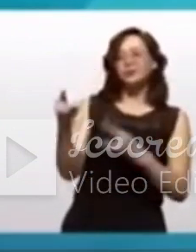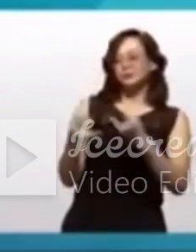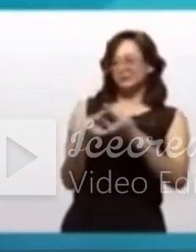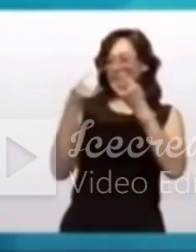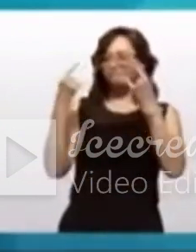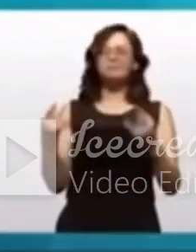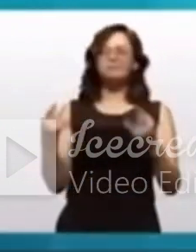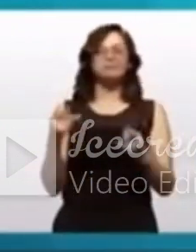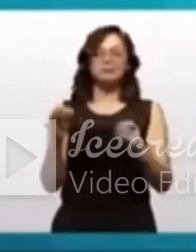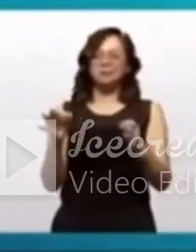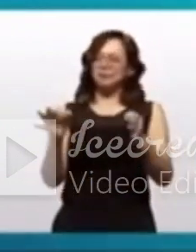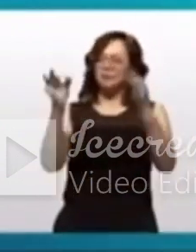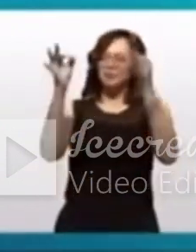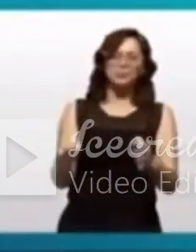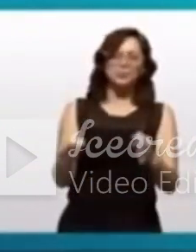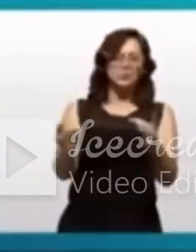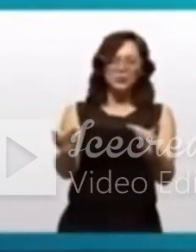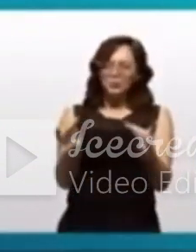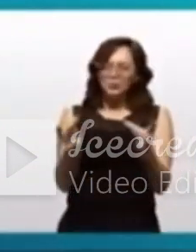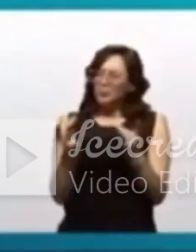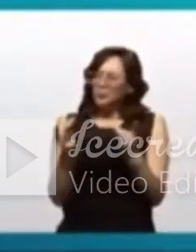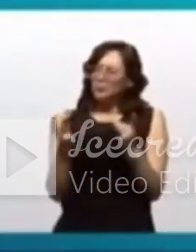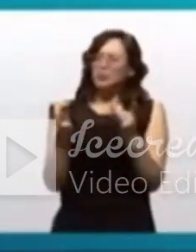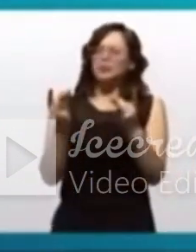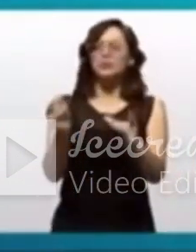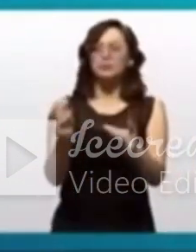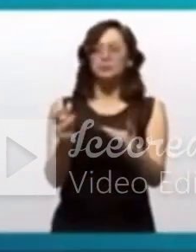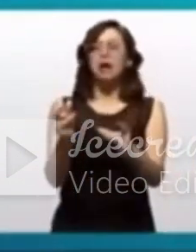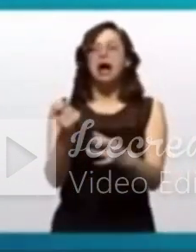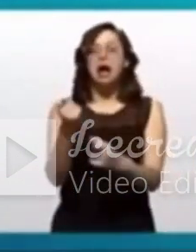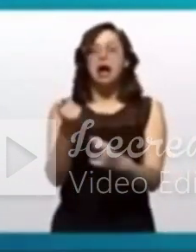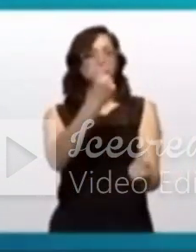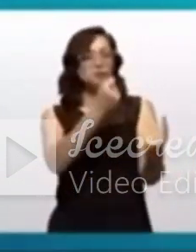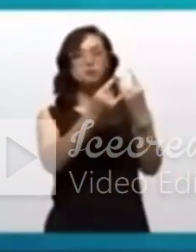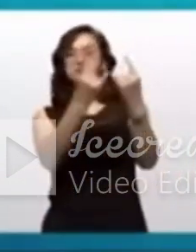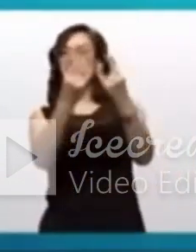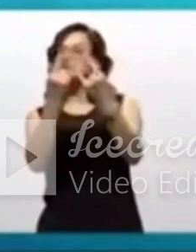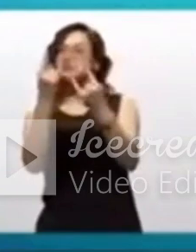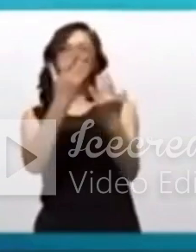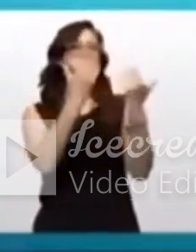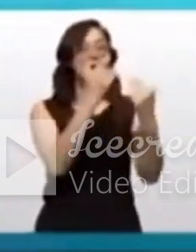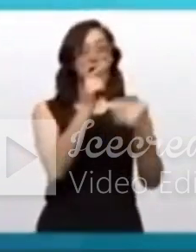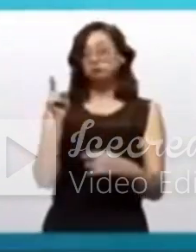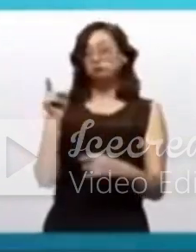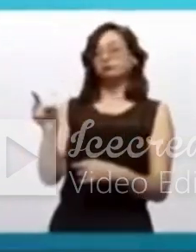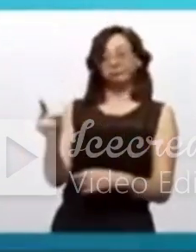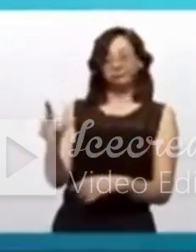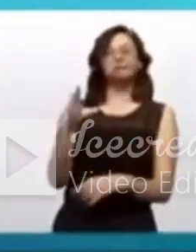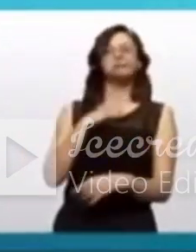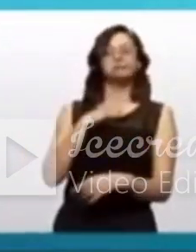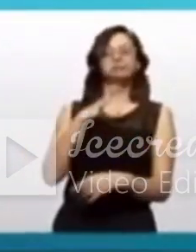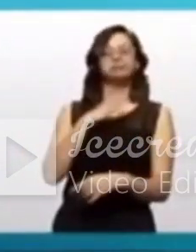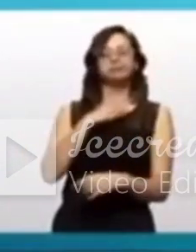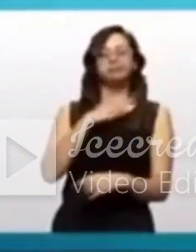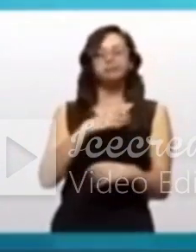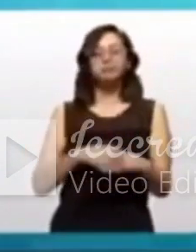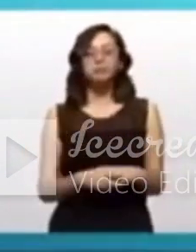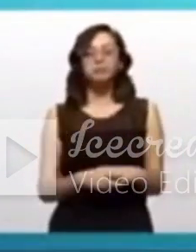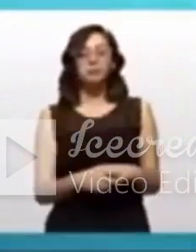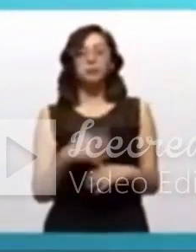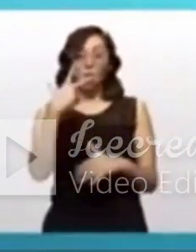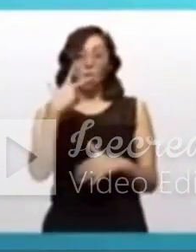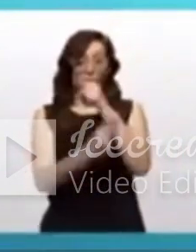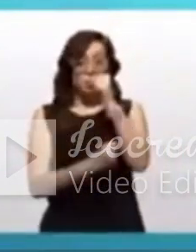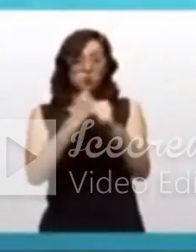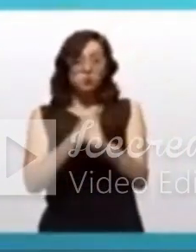firmeza estilística que suele faltar en una ligera parte de nuestros cuentistas. Casi 8 años